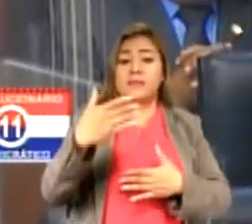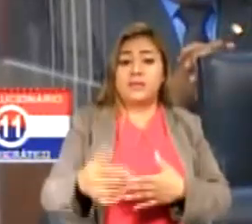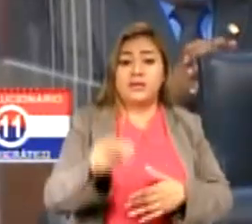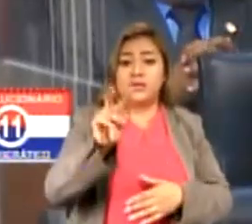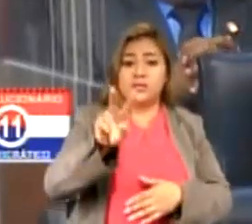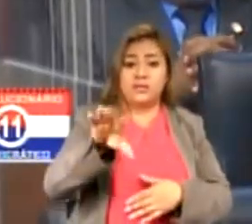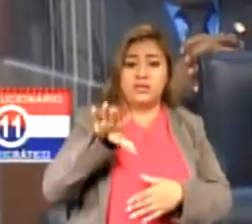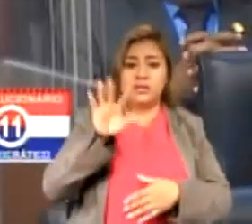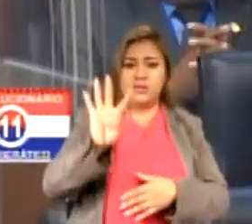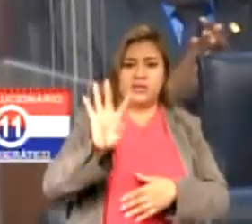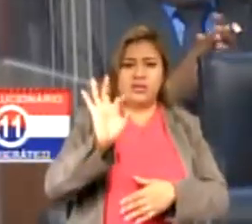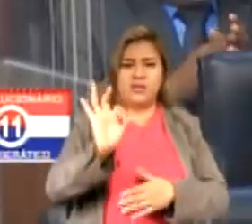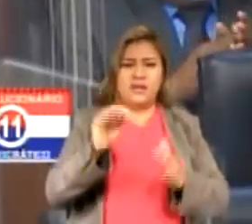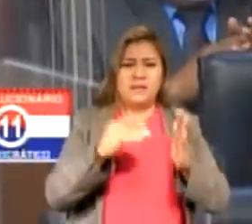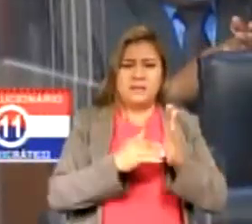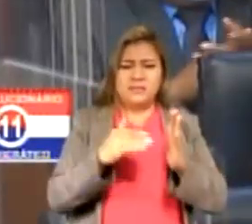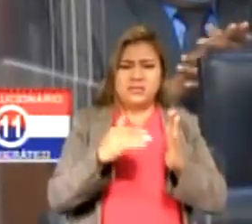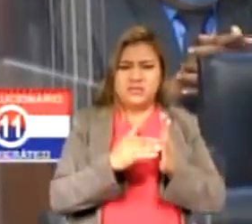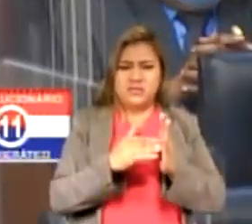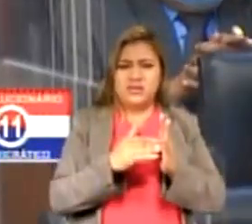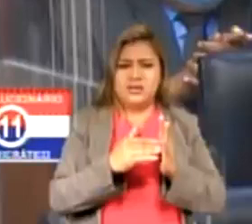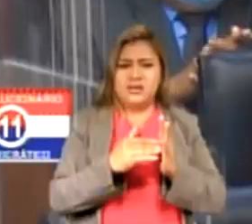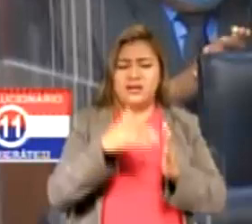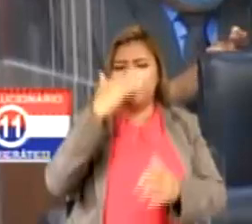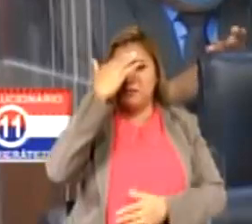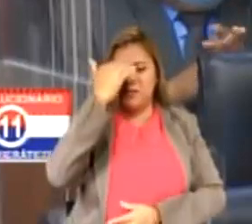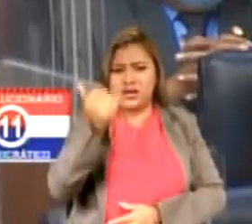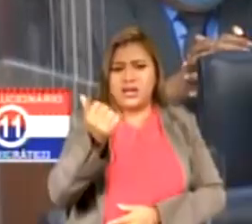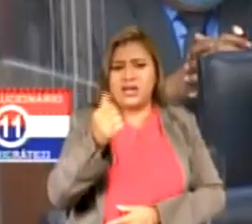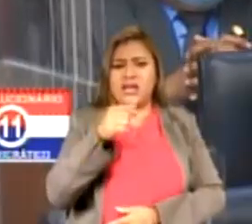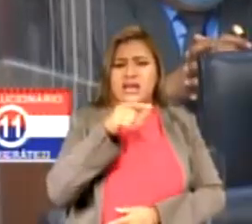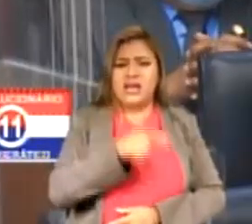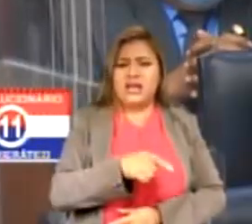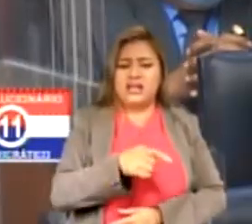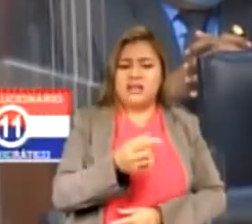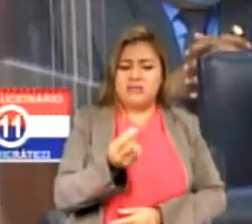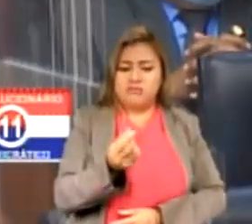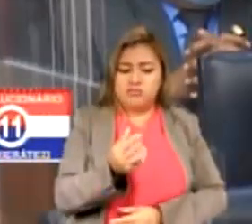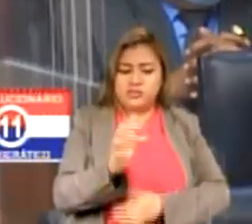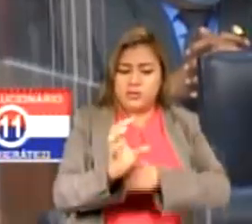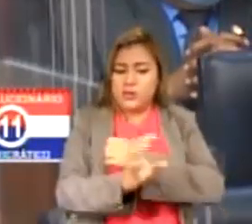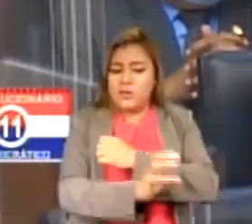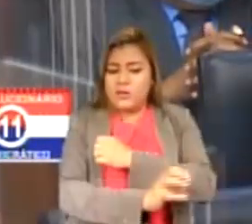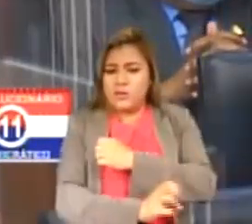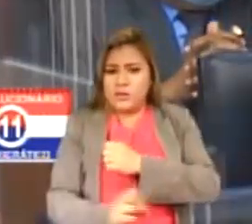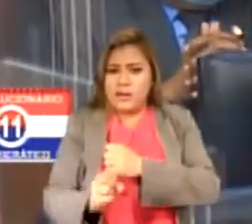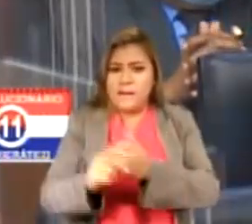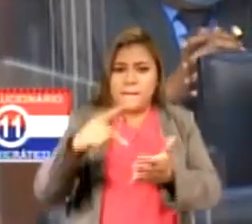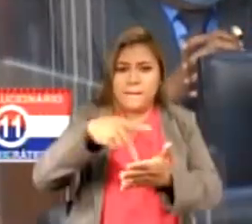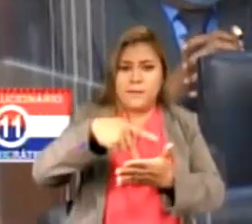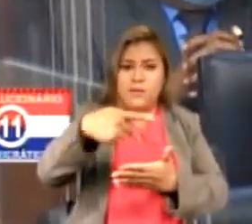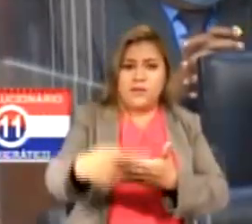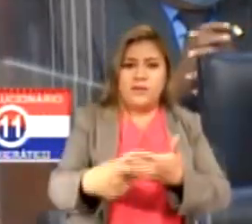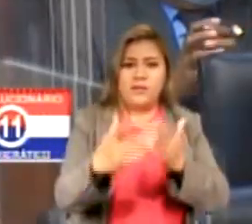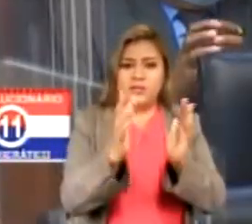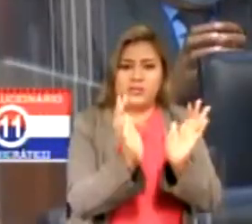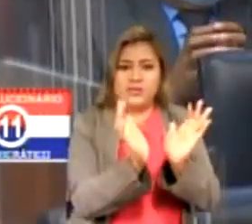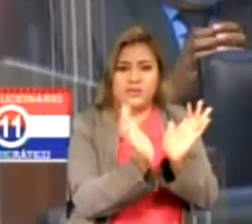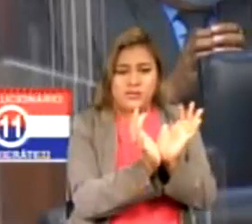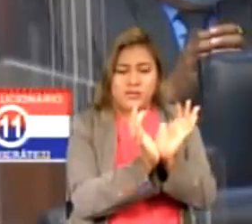249 millones porque habían agarrado los fondos de un programa de la Caja del Seguro